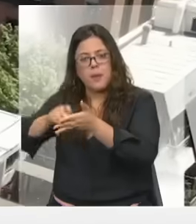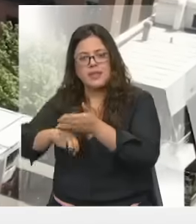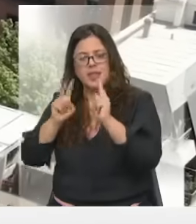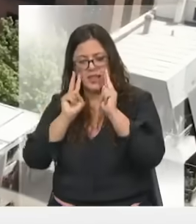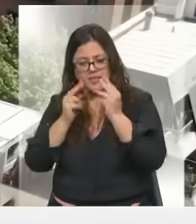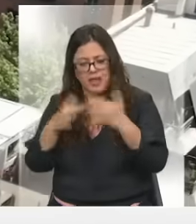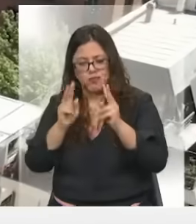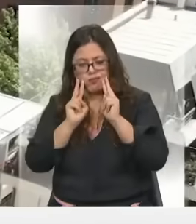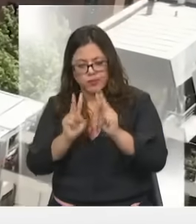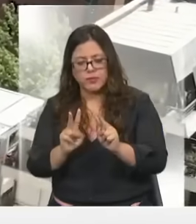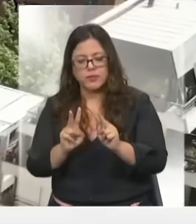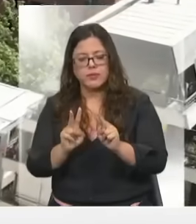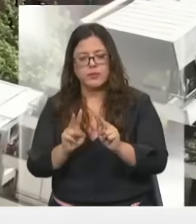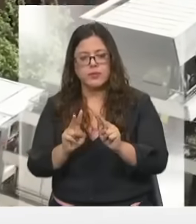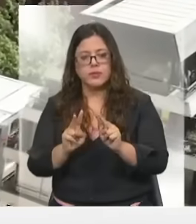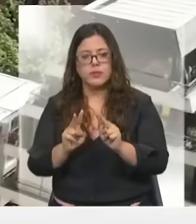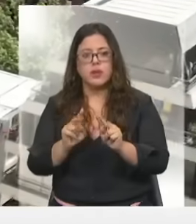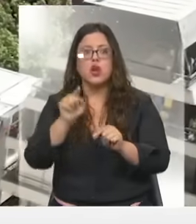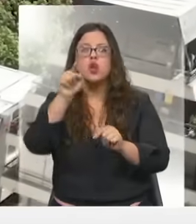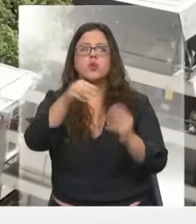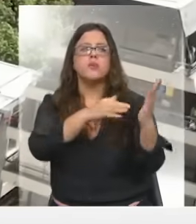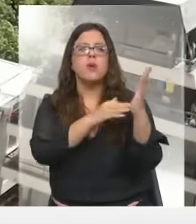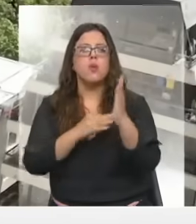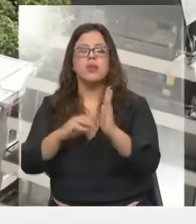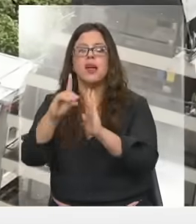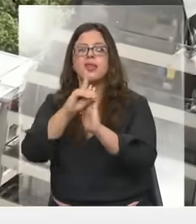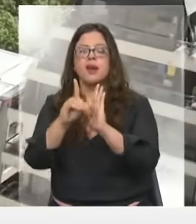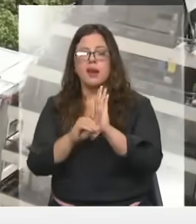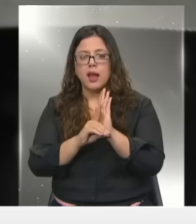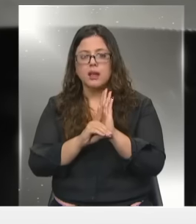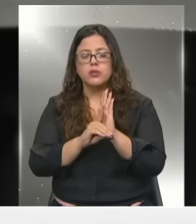verificar. Cuando tú me muestras que hay decretos que